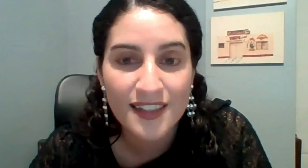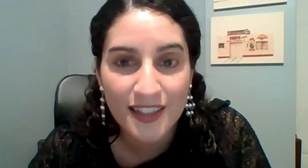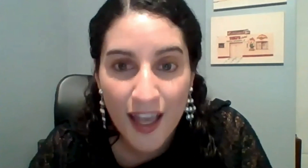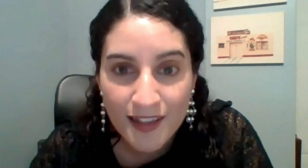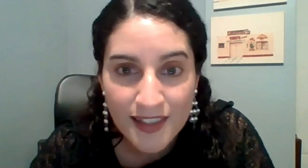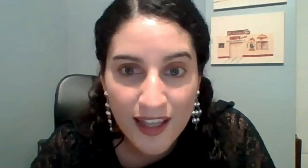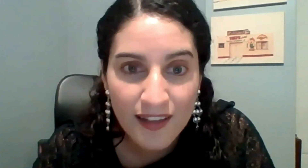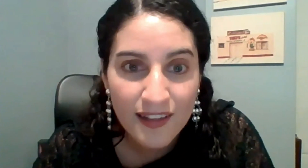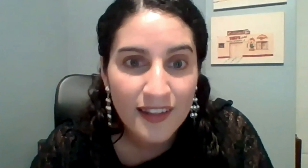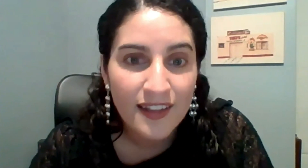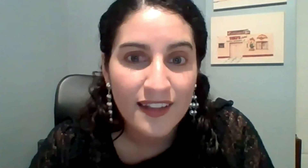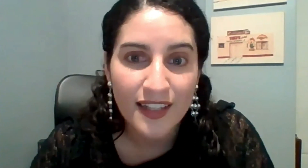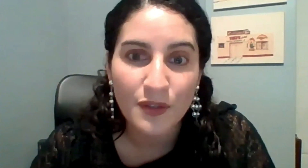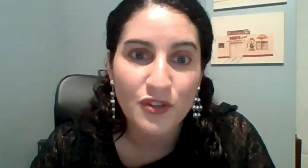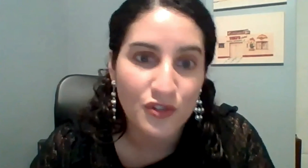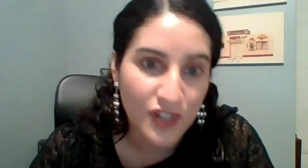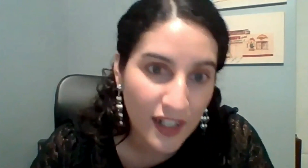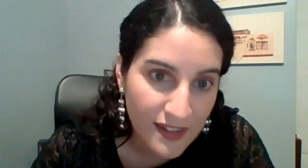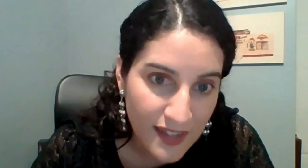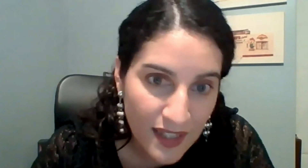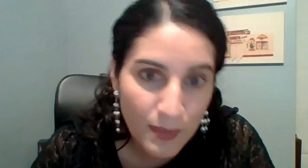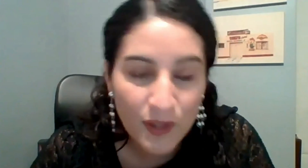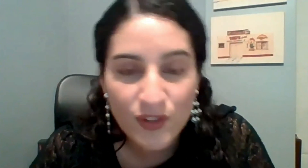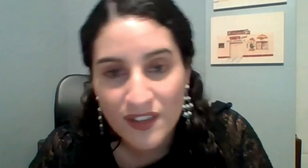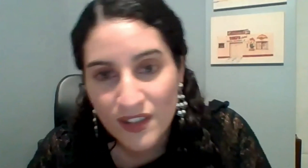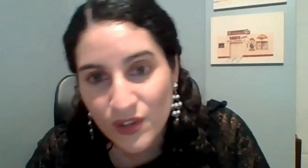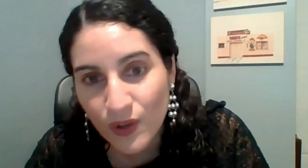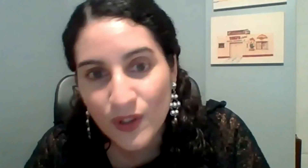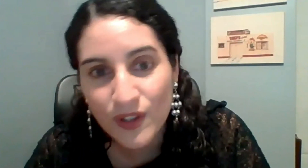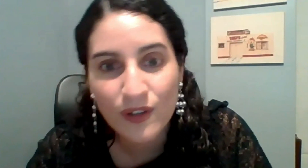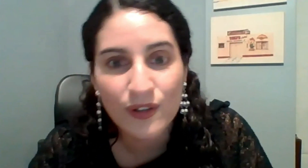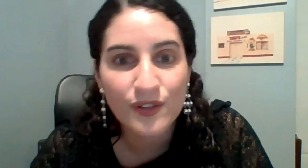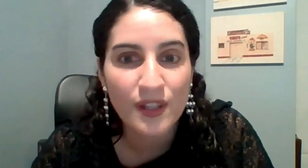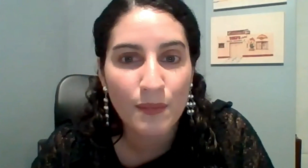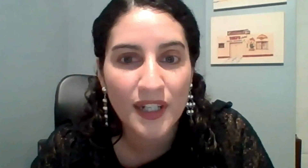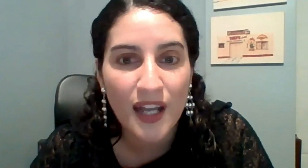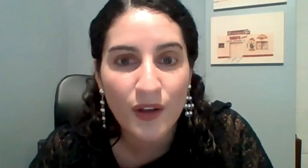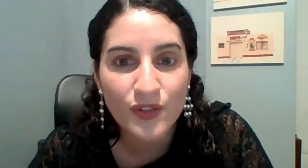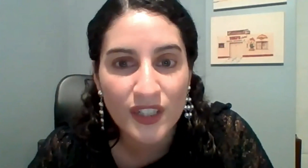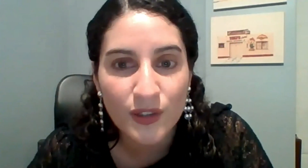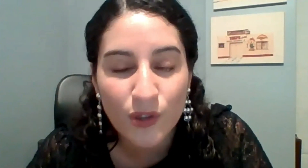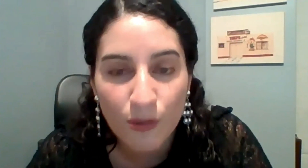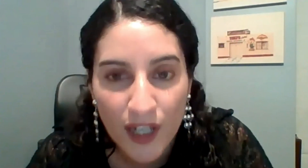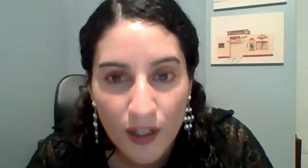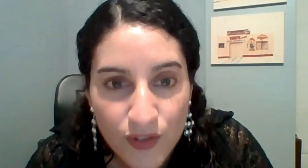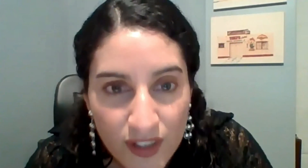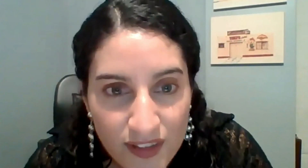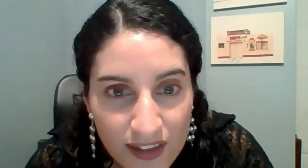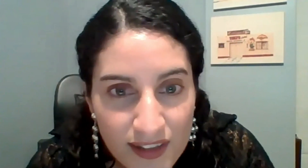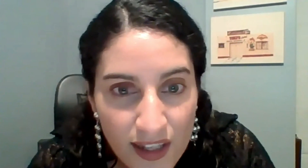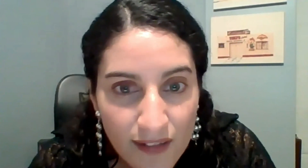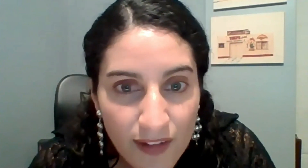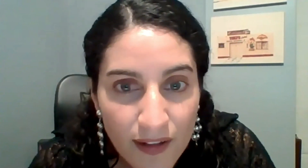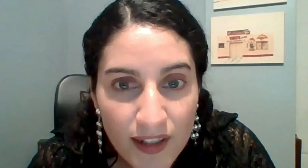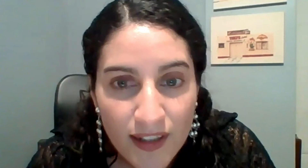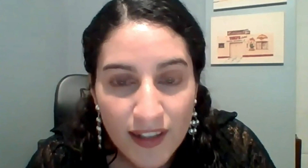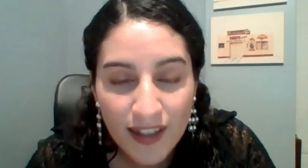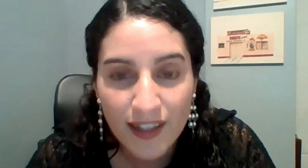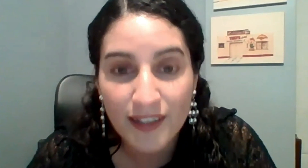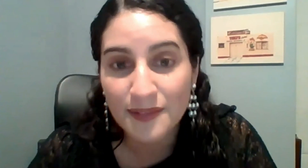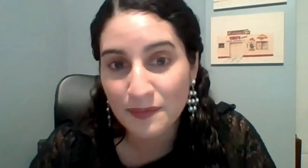facilitar la enseñanza de nuestros trajes típicos, accesorios tan variados y ricos como en la costa, sierra y